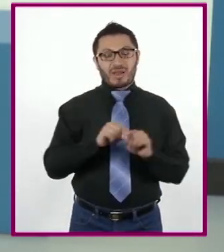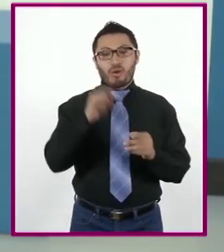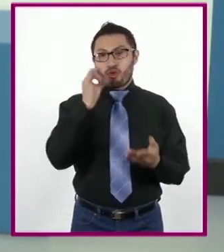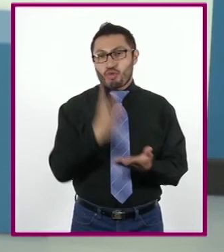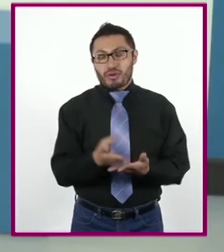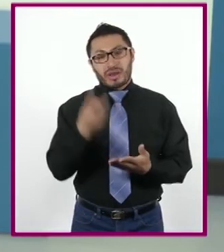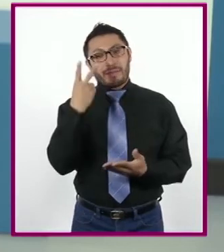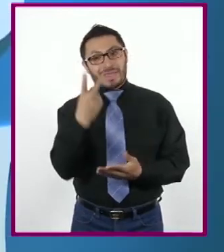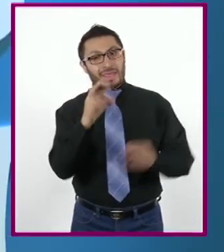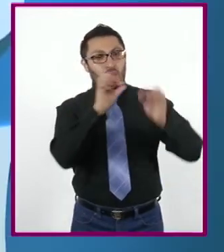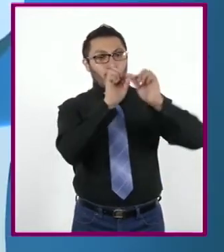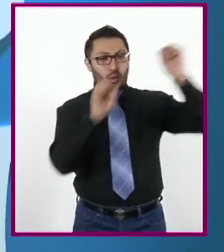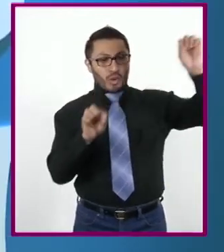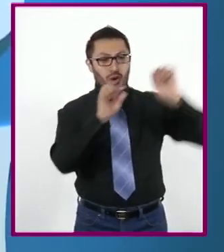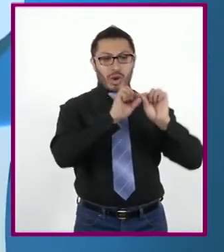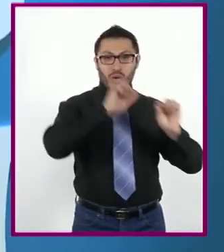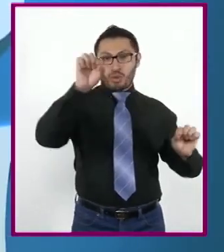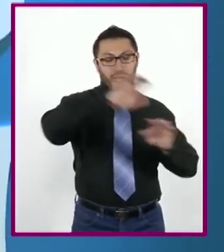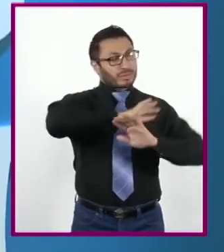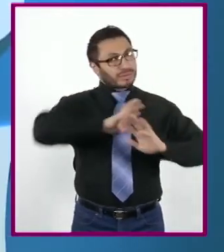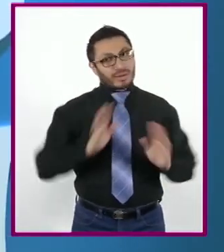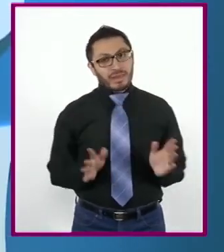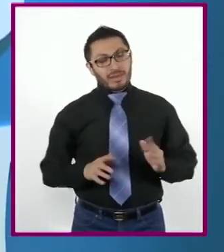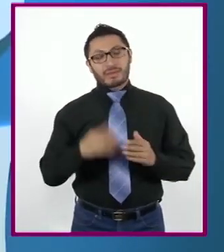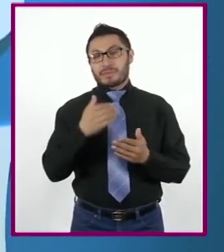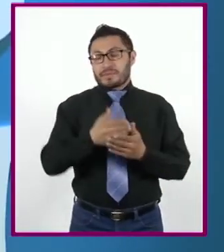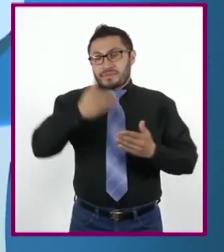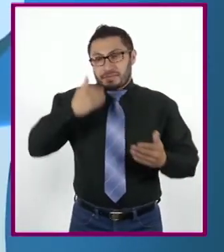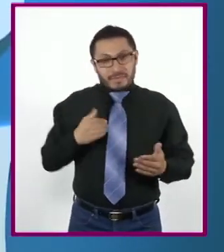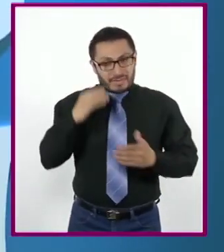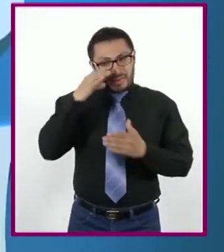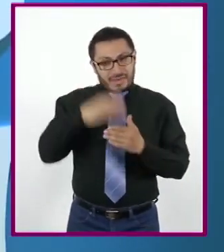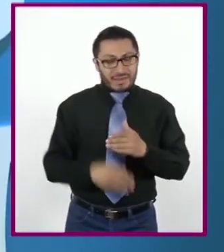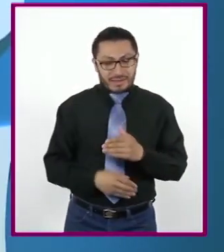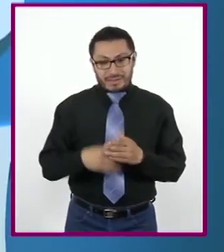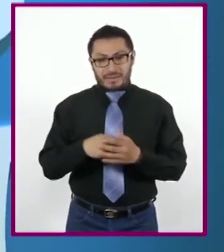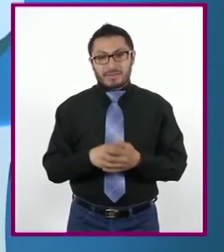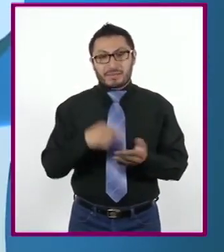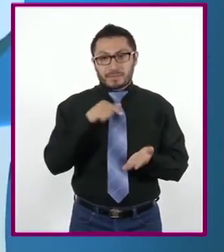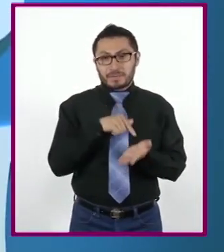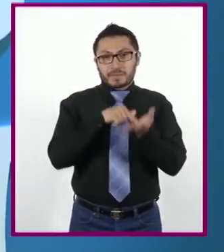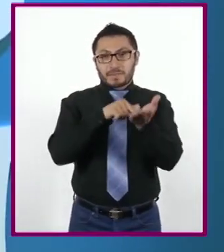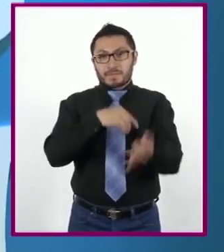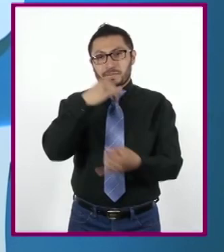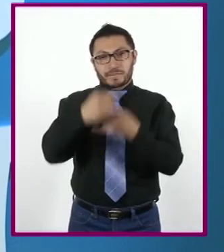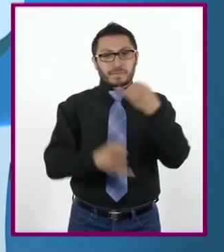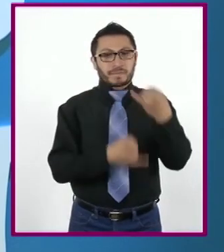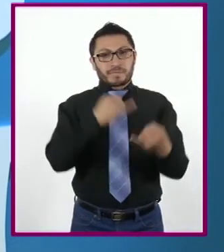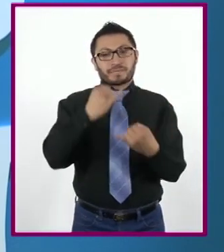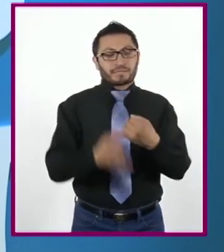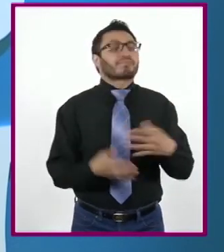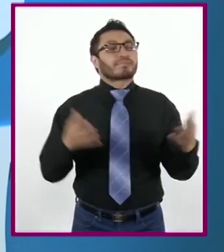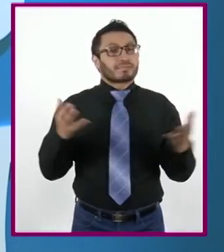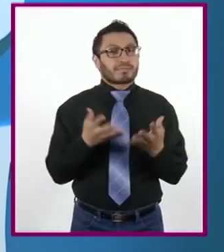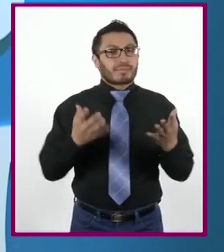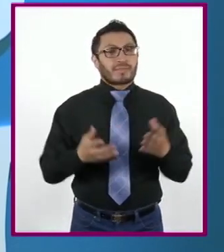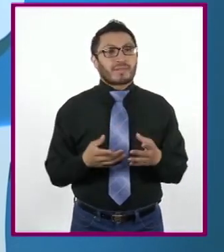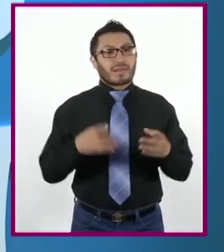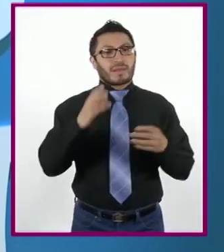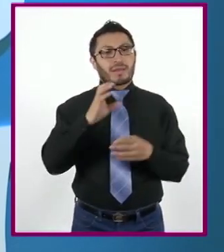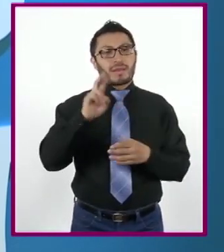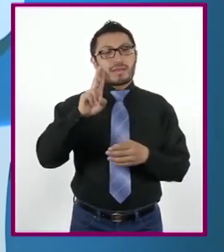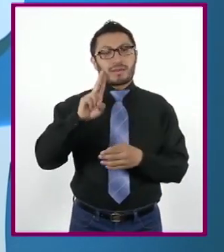2 diagonales. Antes de terminar la sesión de hoy, les propongo un juego. Hagamos un